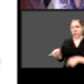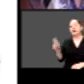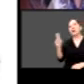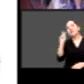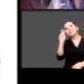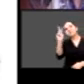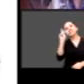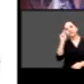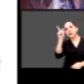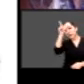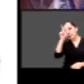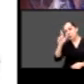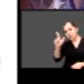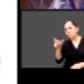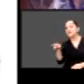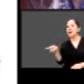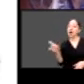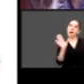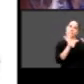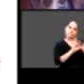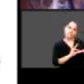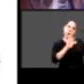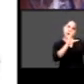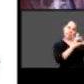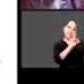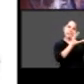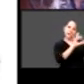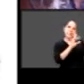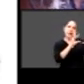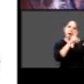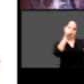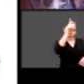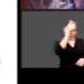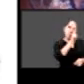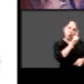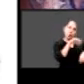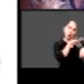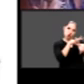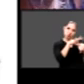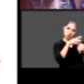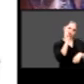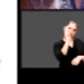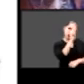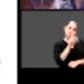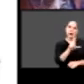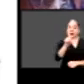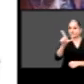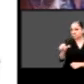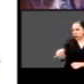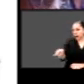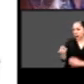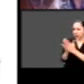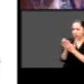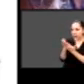mirar en un libro acerca de la luna pero tenemos muchas otras formas de interacción